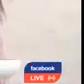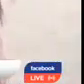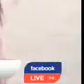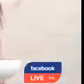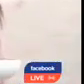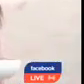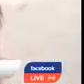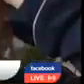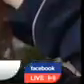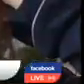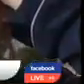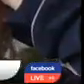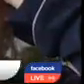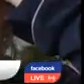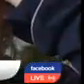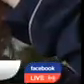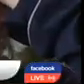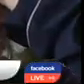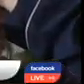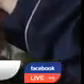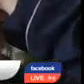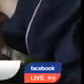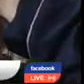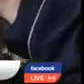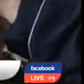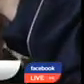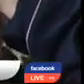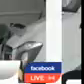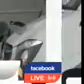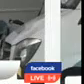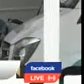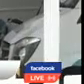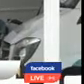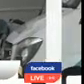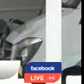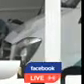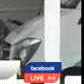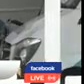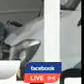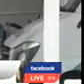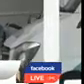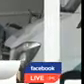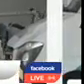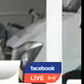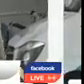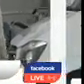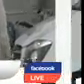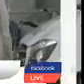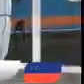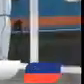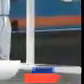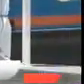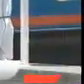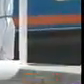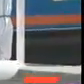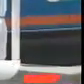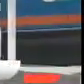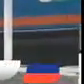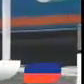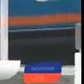Aunque la emergencia por COVID-19 ha terminado, los daños a la salud mental por las cuarentenas siguen siendo un reto para los sistemas de